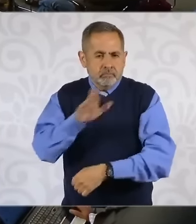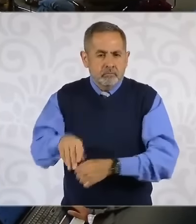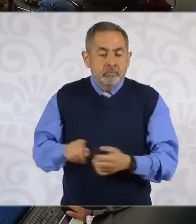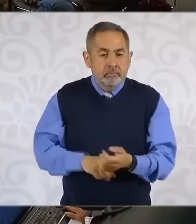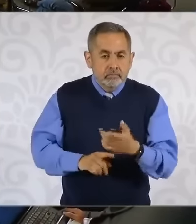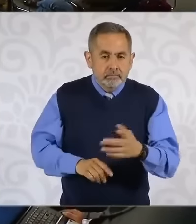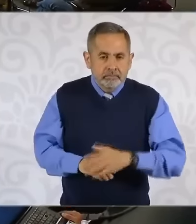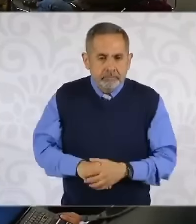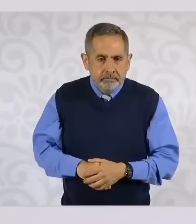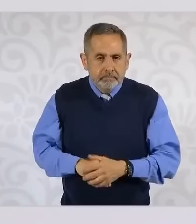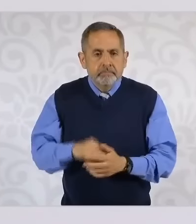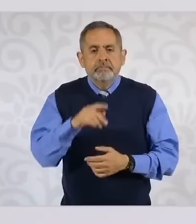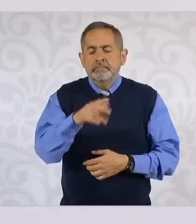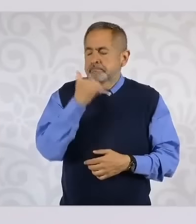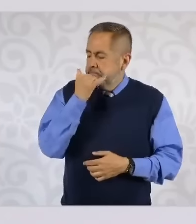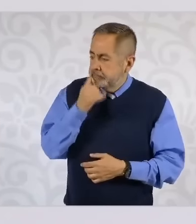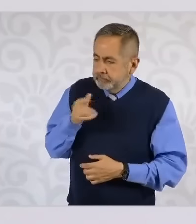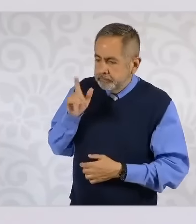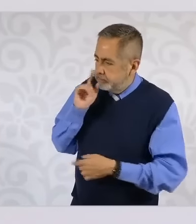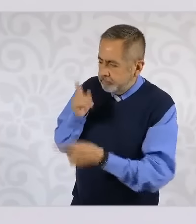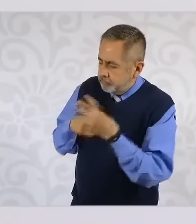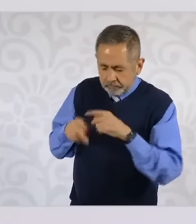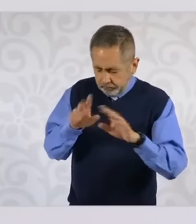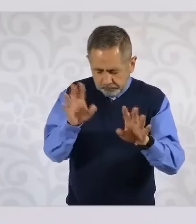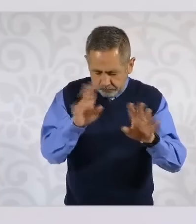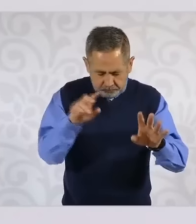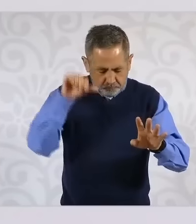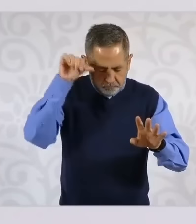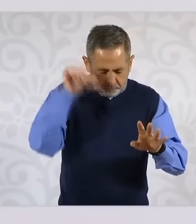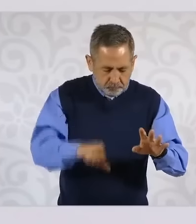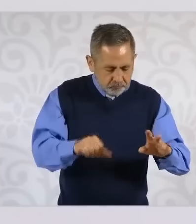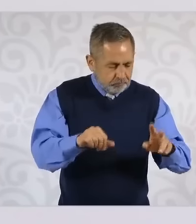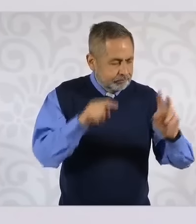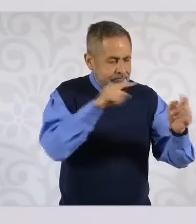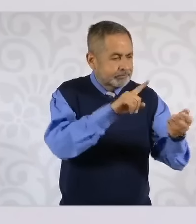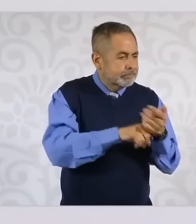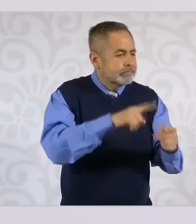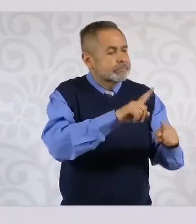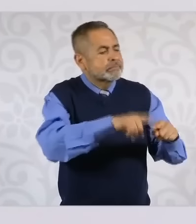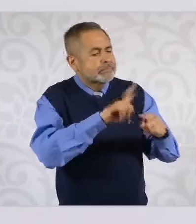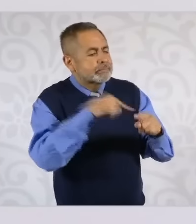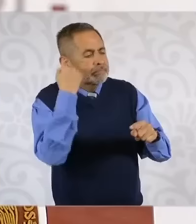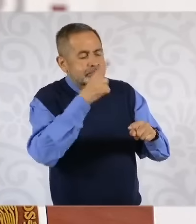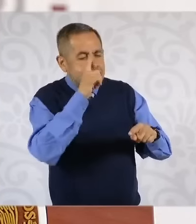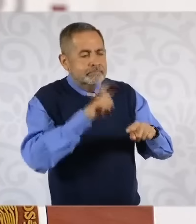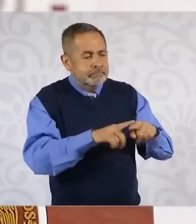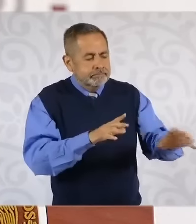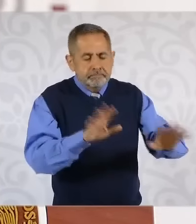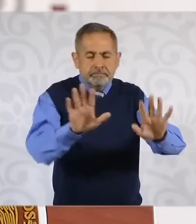Noemí viene mañana, hoy es quién en las mentiras. Sí, es una